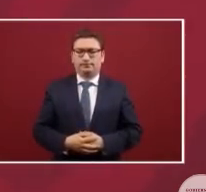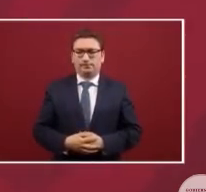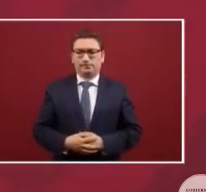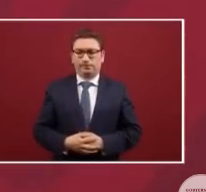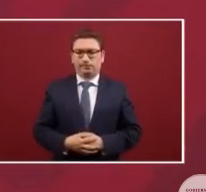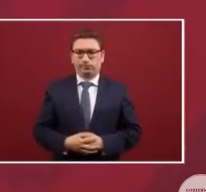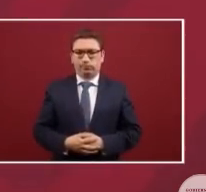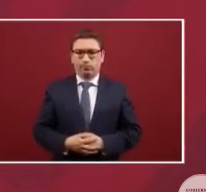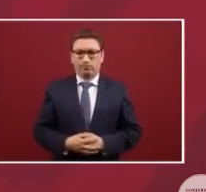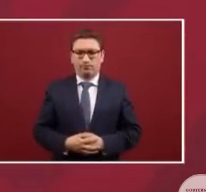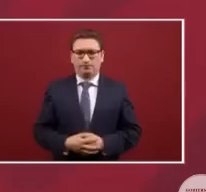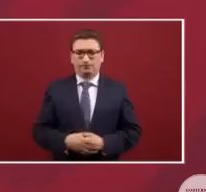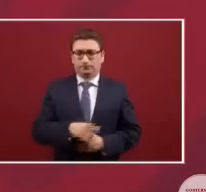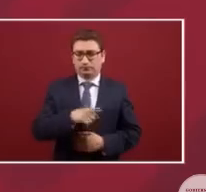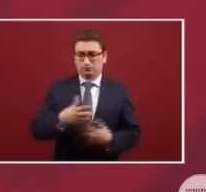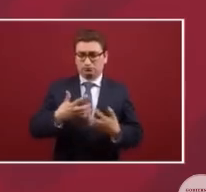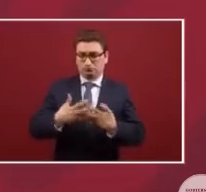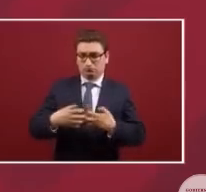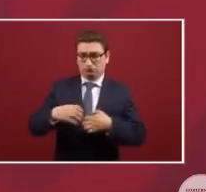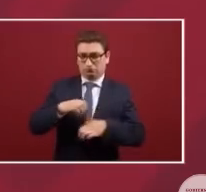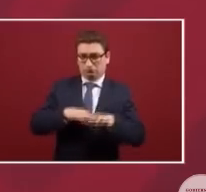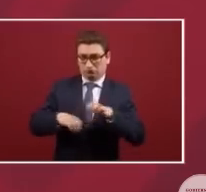a dirigentes empresariales.